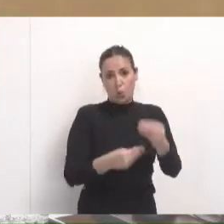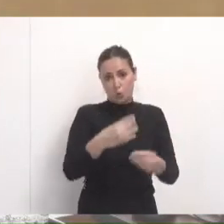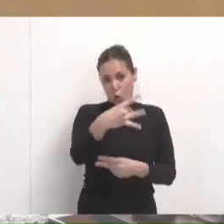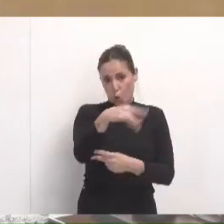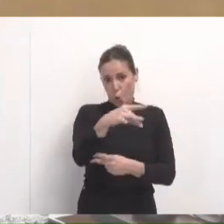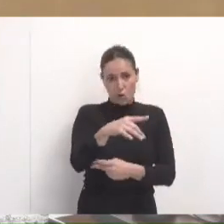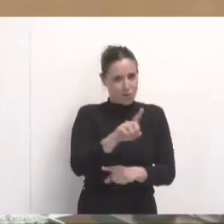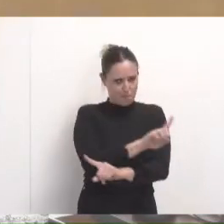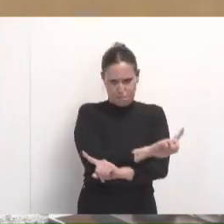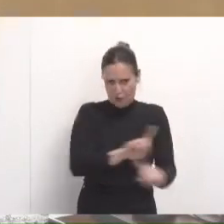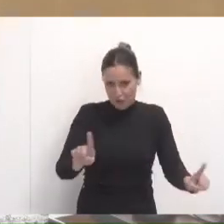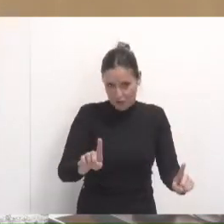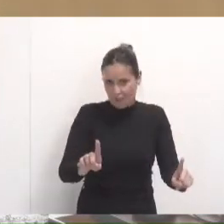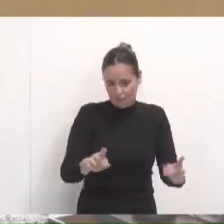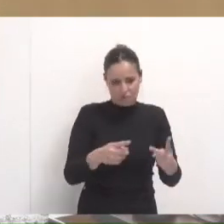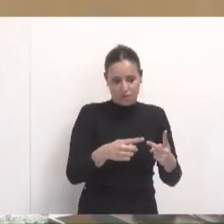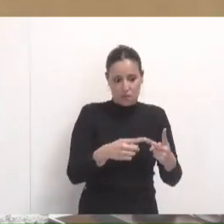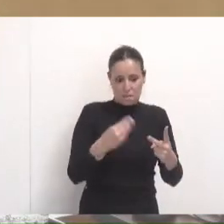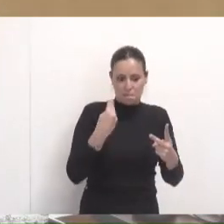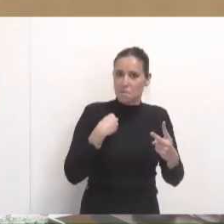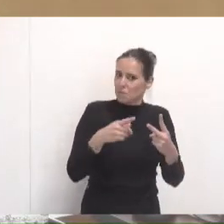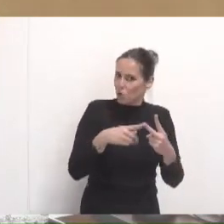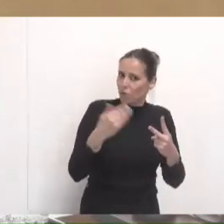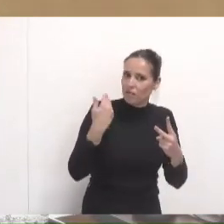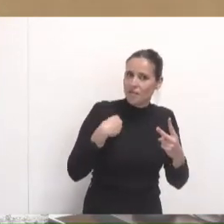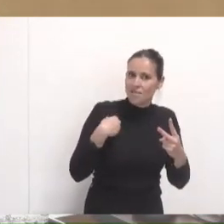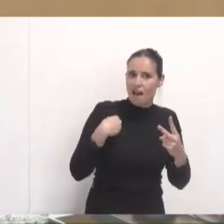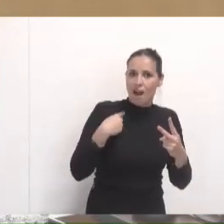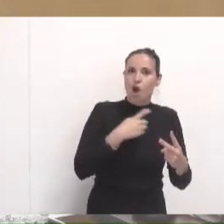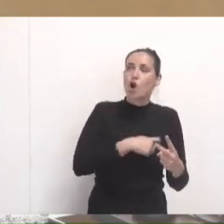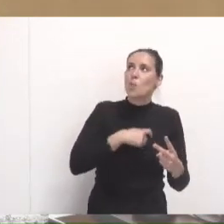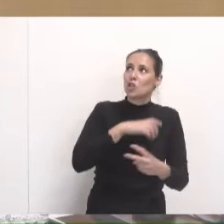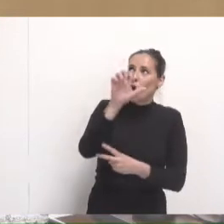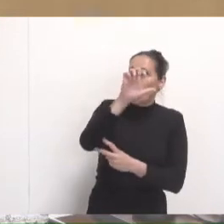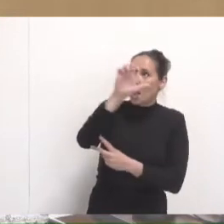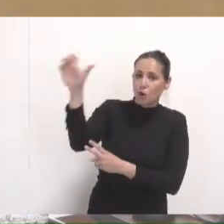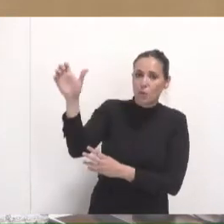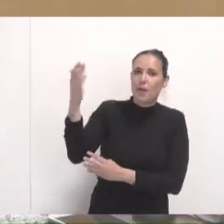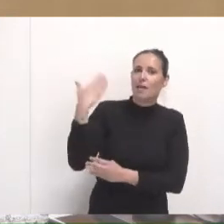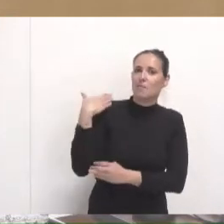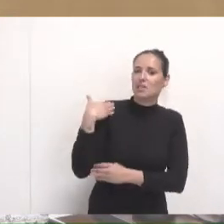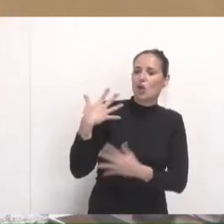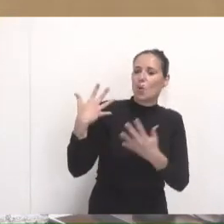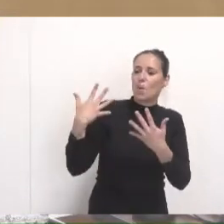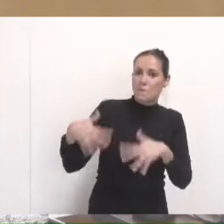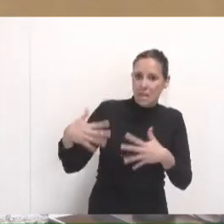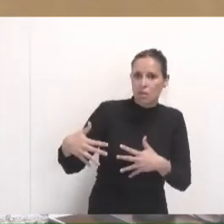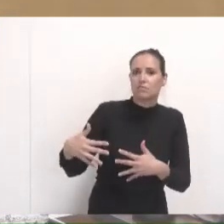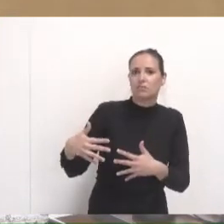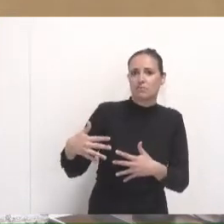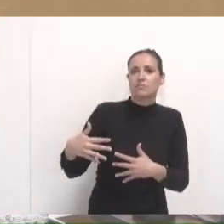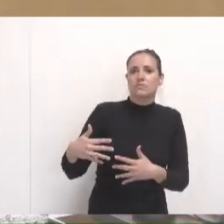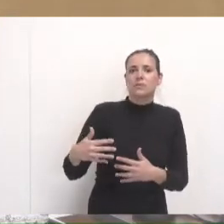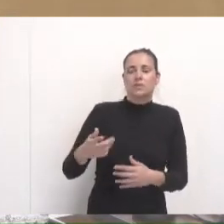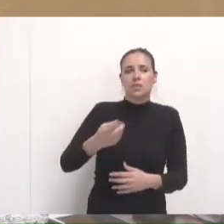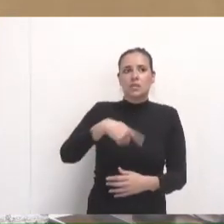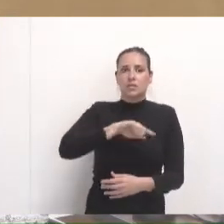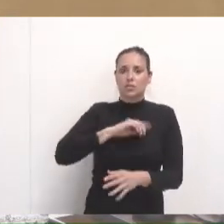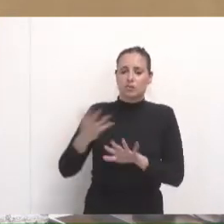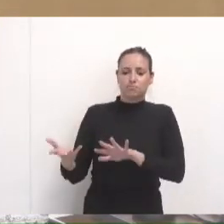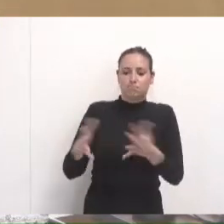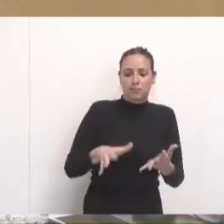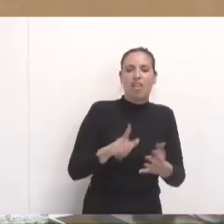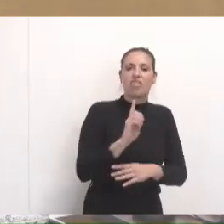ya por acuerdo de la Comisión Europea del pasado miércoles tendremos que transponerlo a la Directiva Nacional,